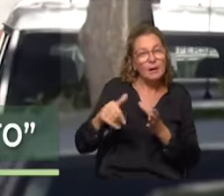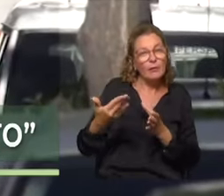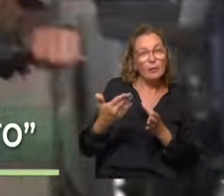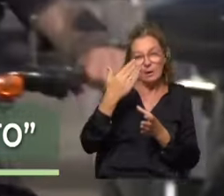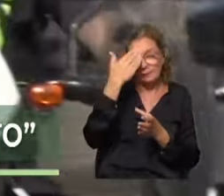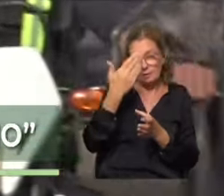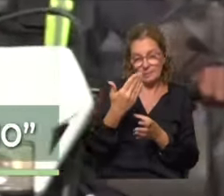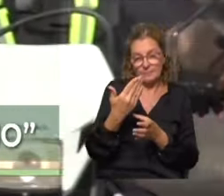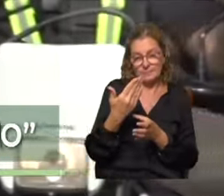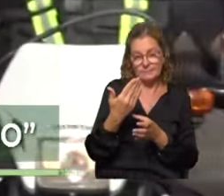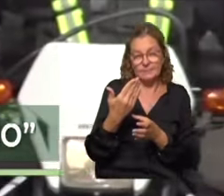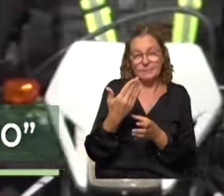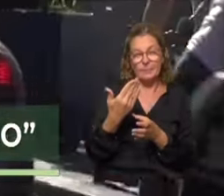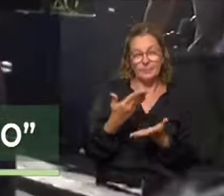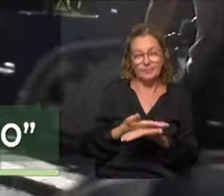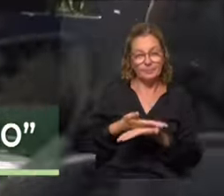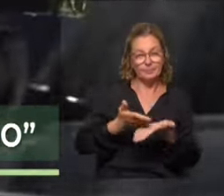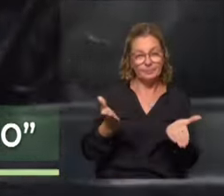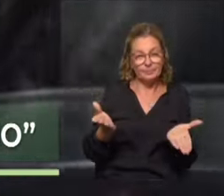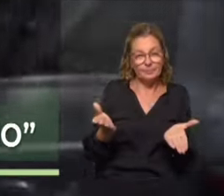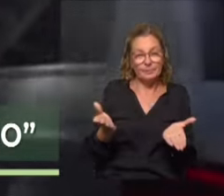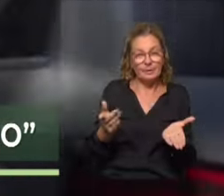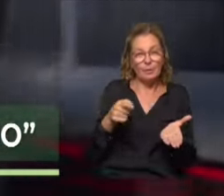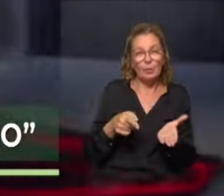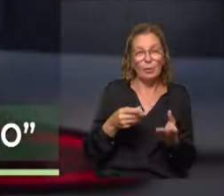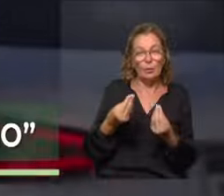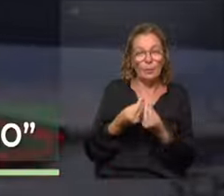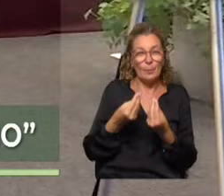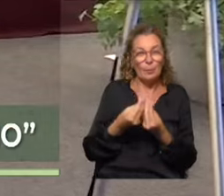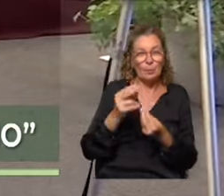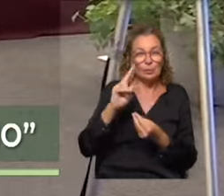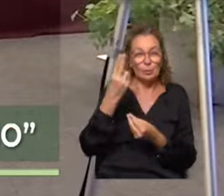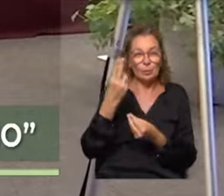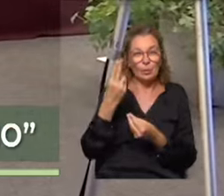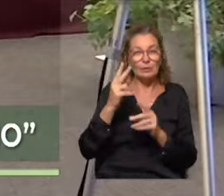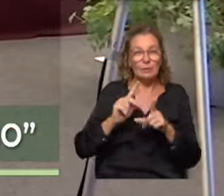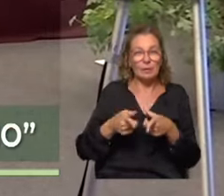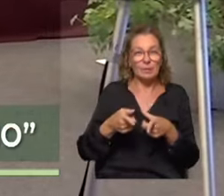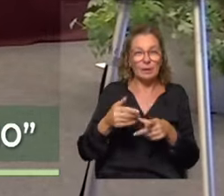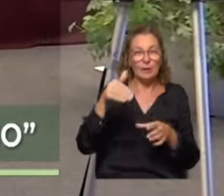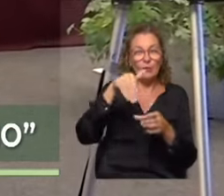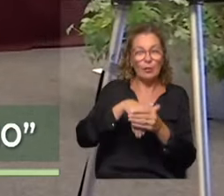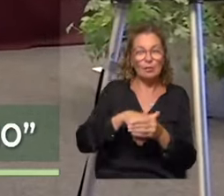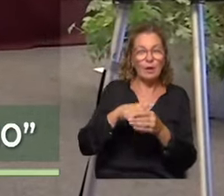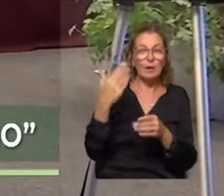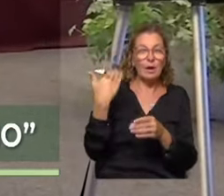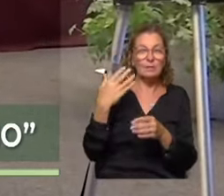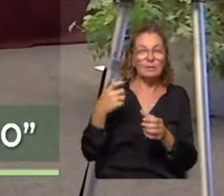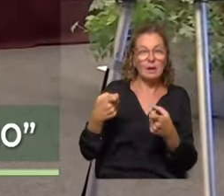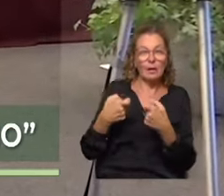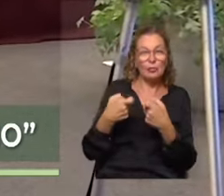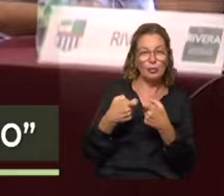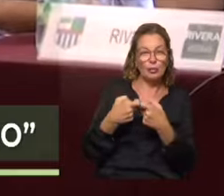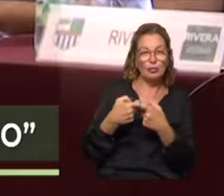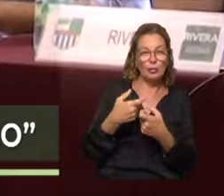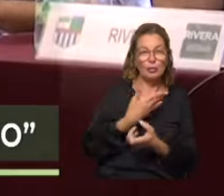Amplio. Hay un escenario propicio, hoy tenemos muchos uruguayos que votaron en su momento en la coalición,